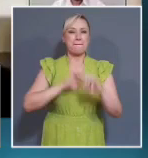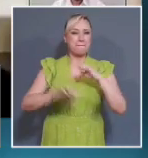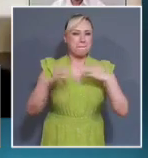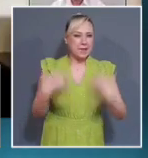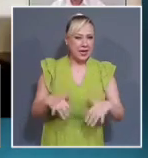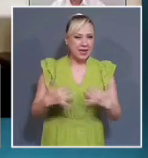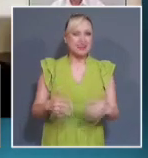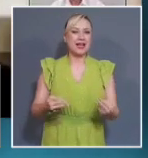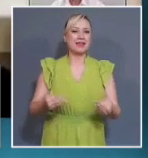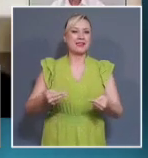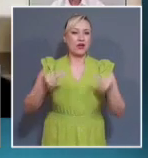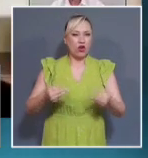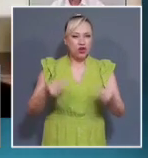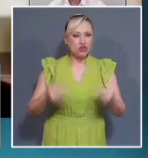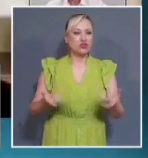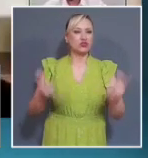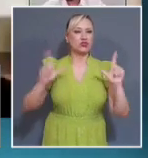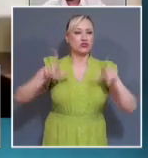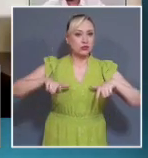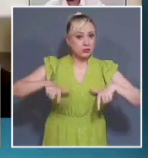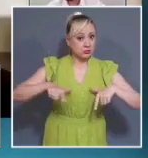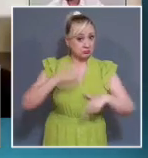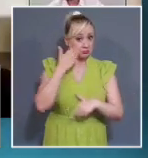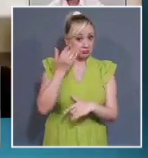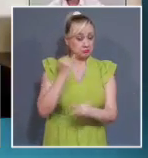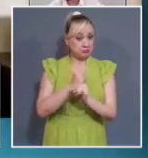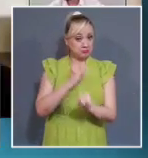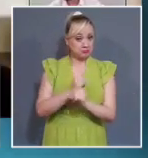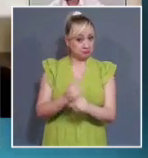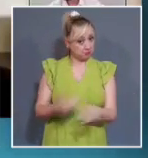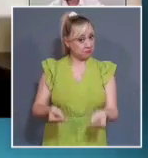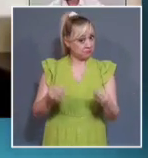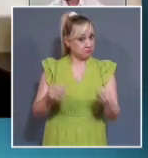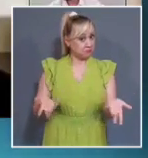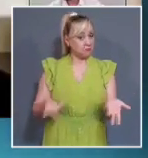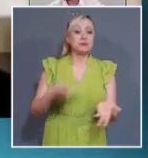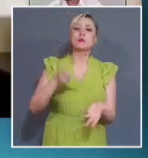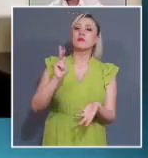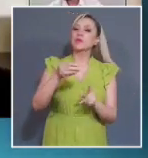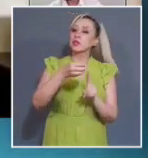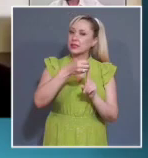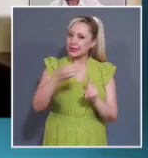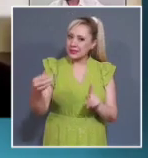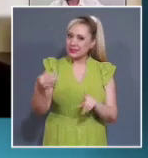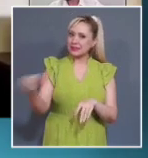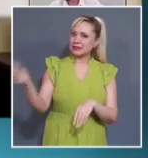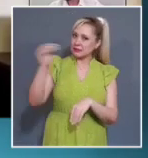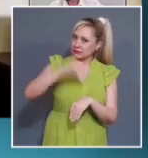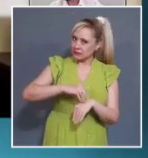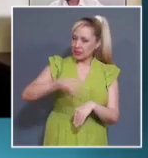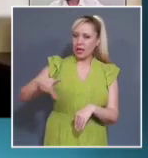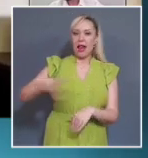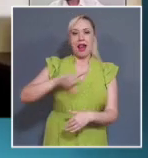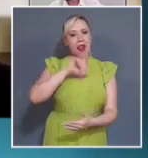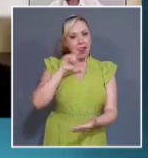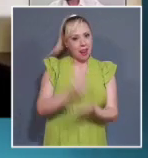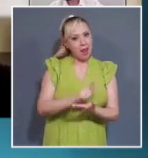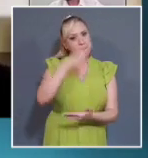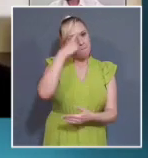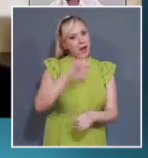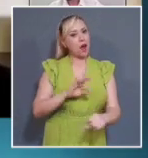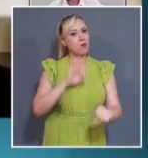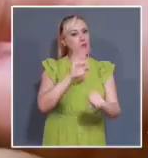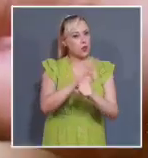digital siempre y cuando adoptara las regulaciones gubernamentales necesarias para proteger el